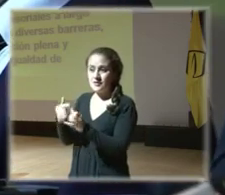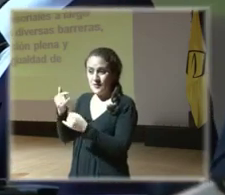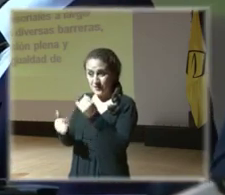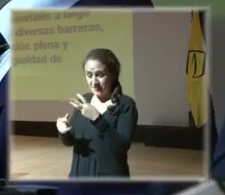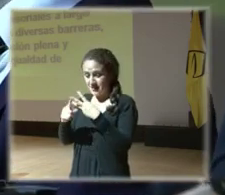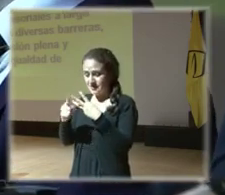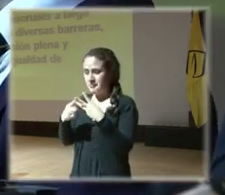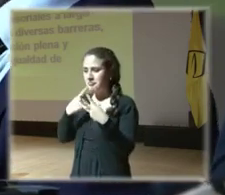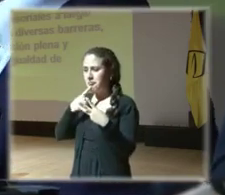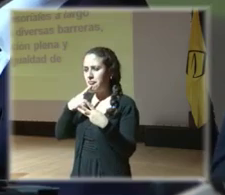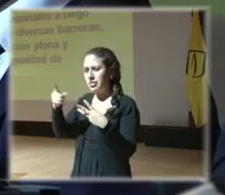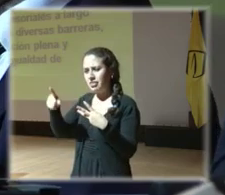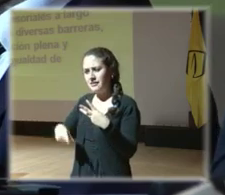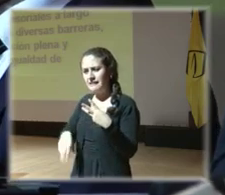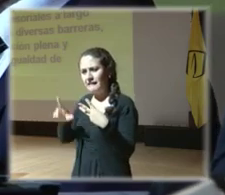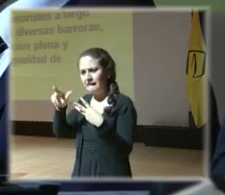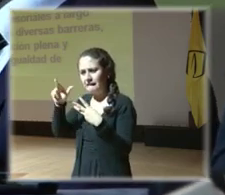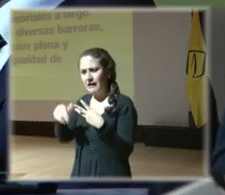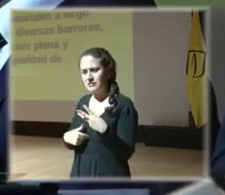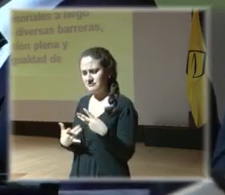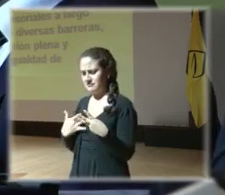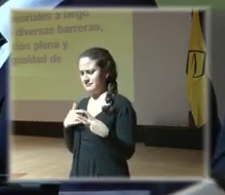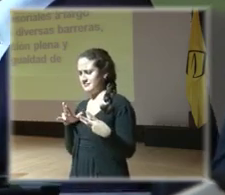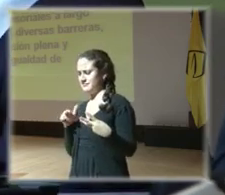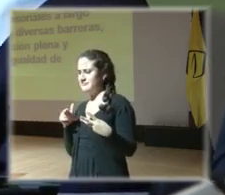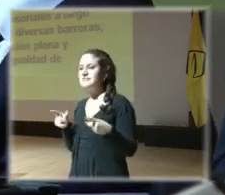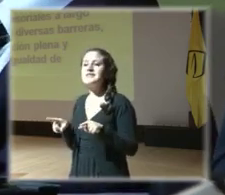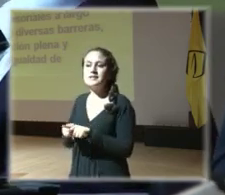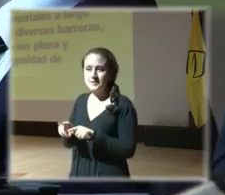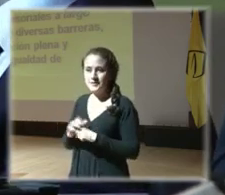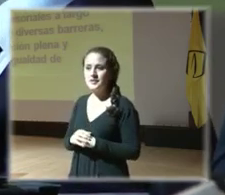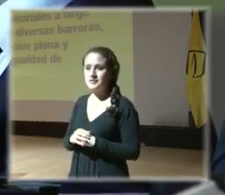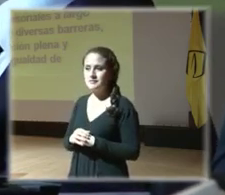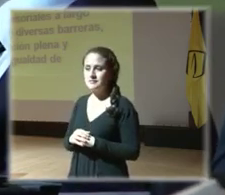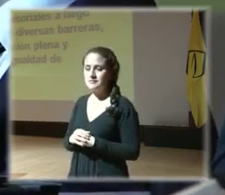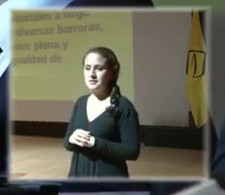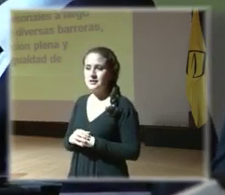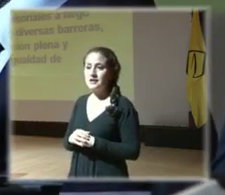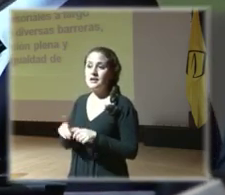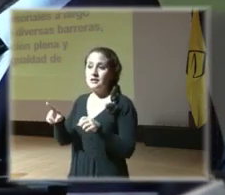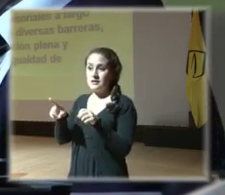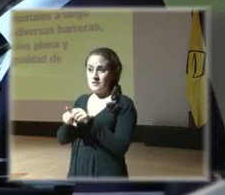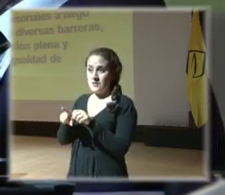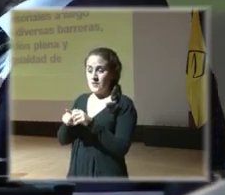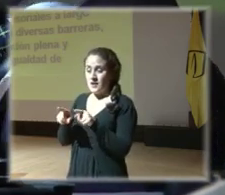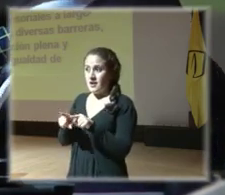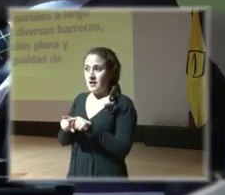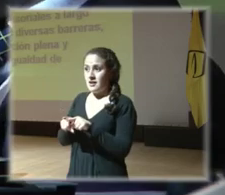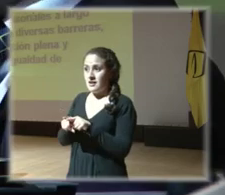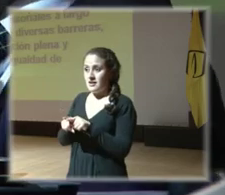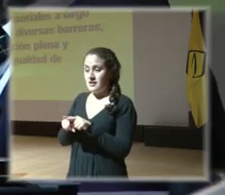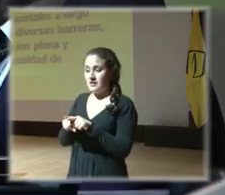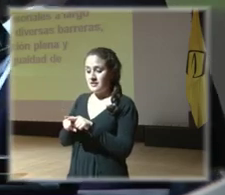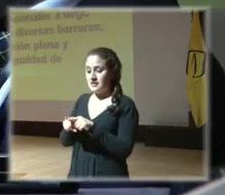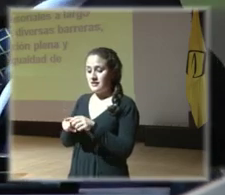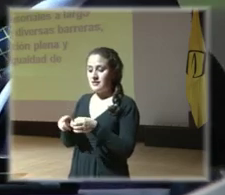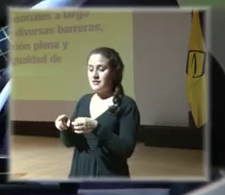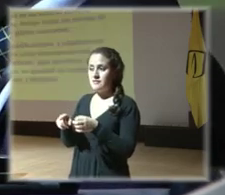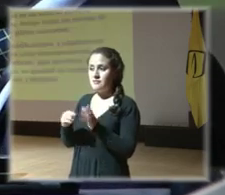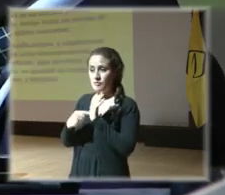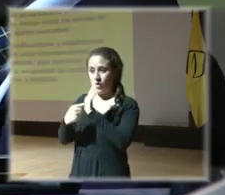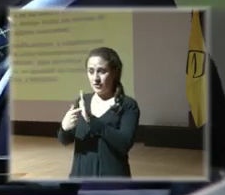raro, un modelo sospechoso. ¿Pueden coexistir en un mismo modelo la incapacidad y los